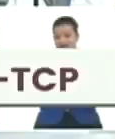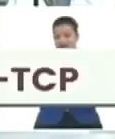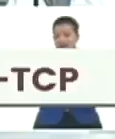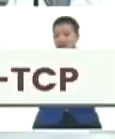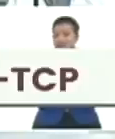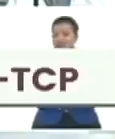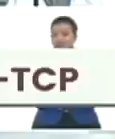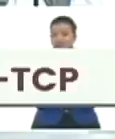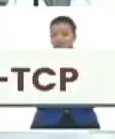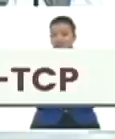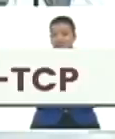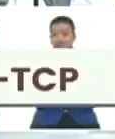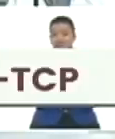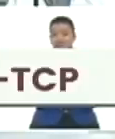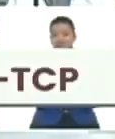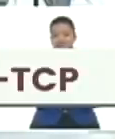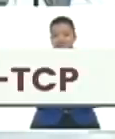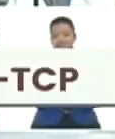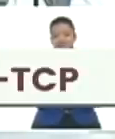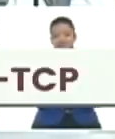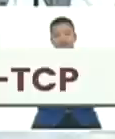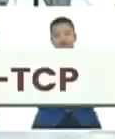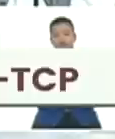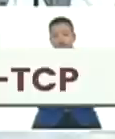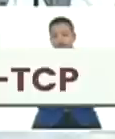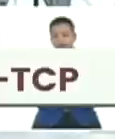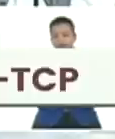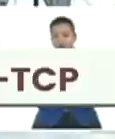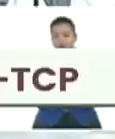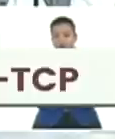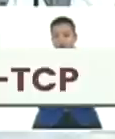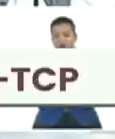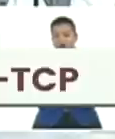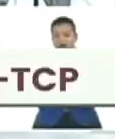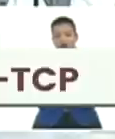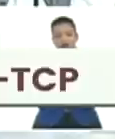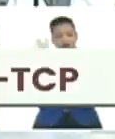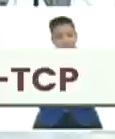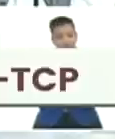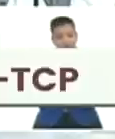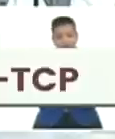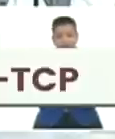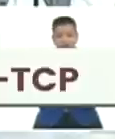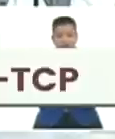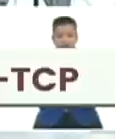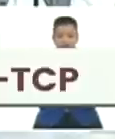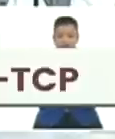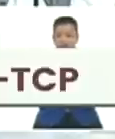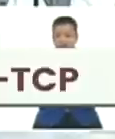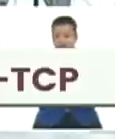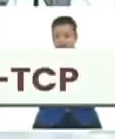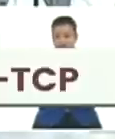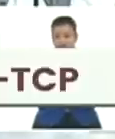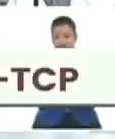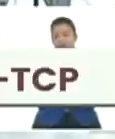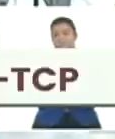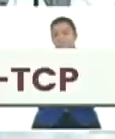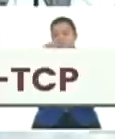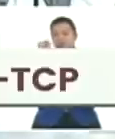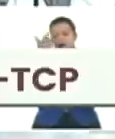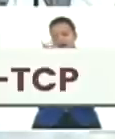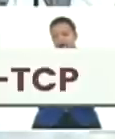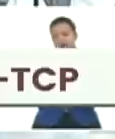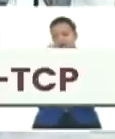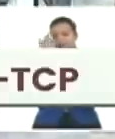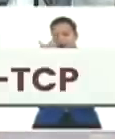es la comunidad de Estados latinoamericanos y caribeños. ¡Que viva el alma!